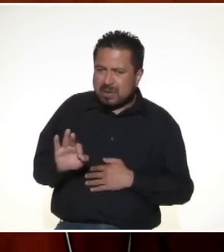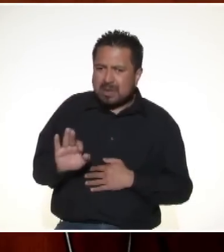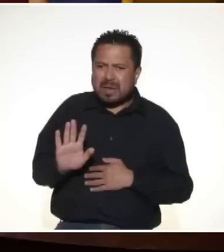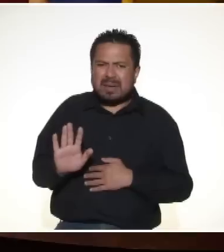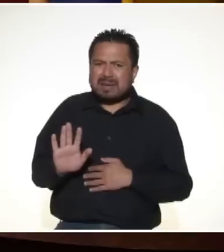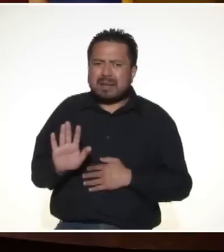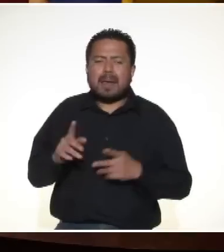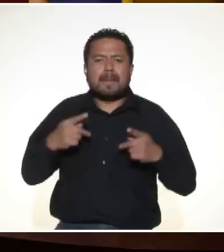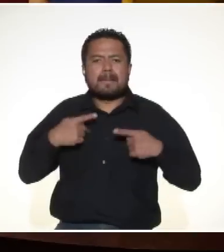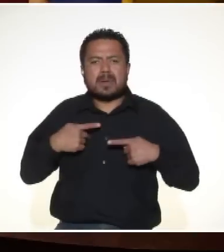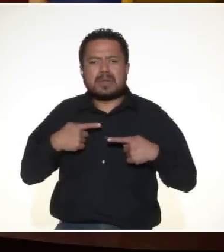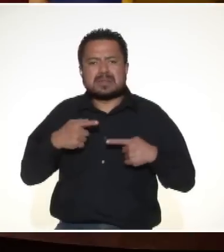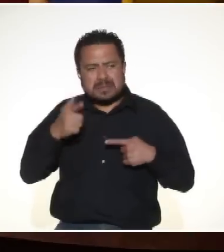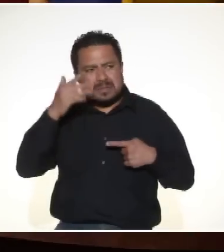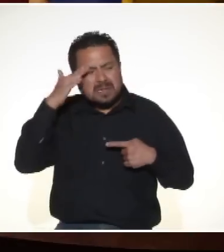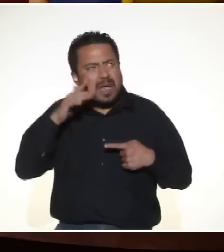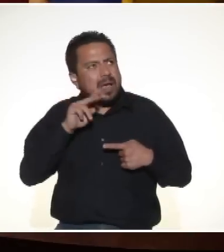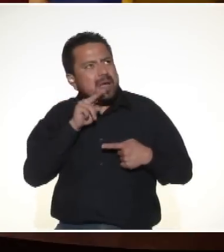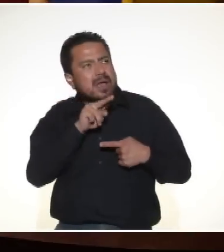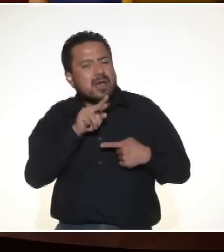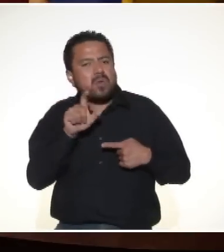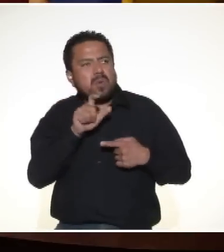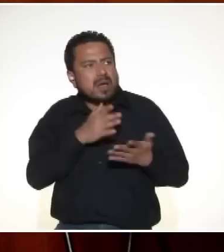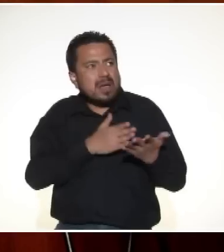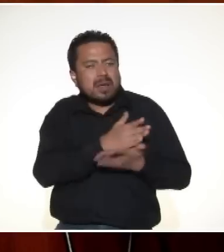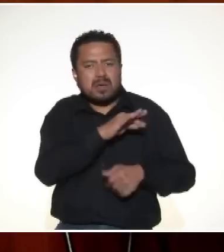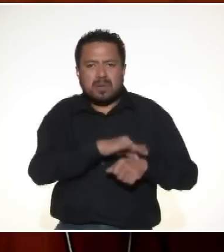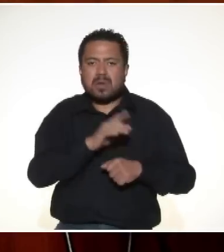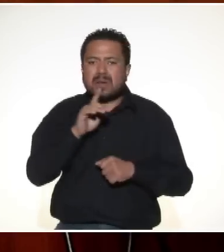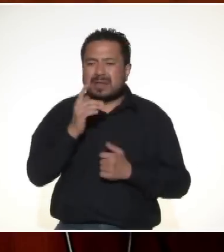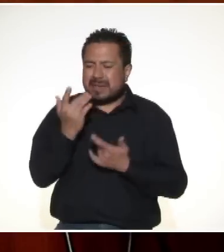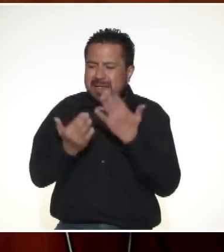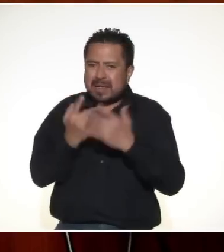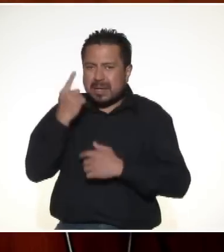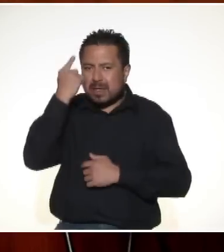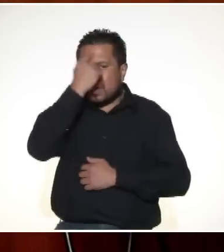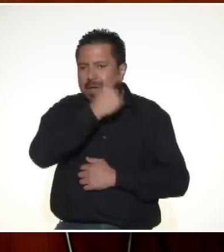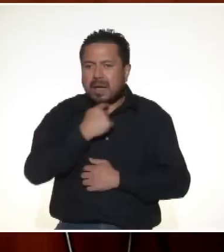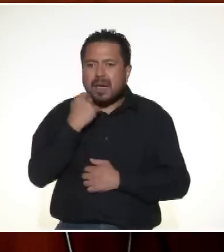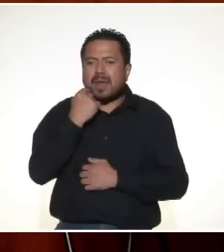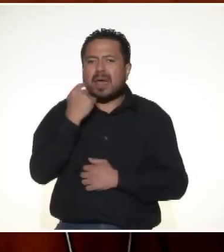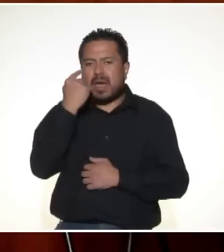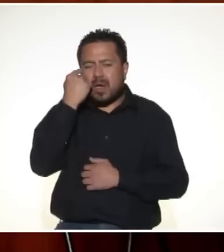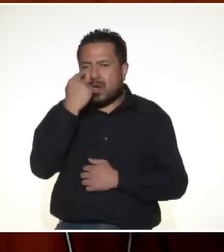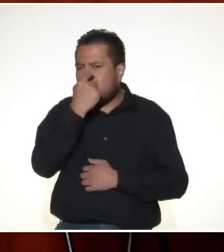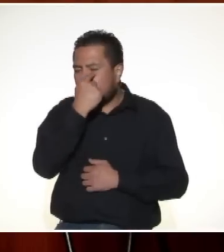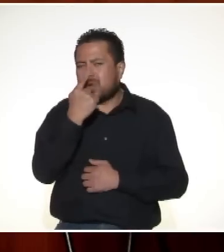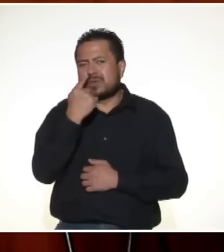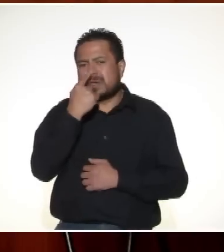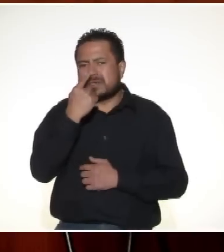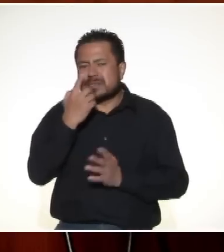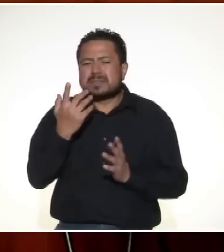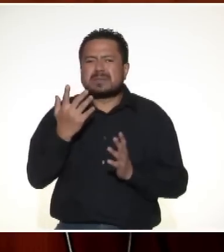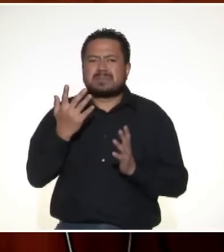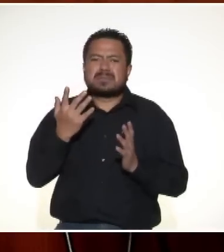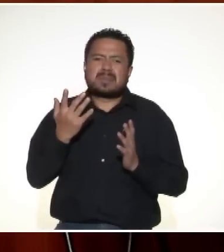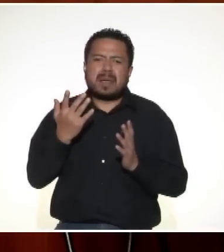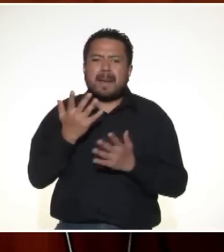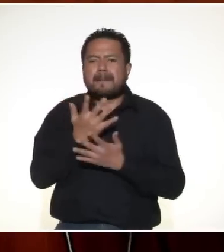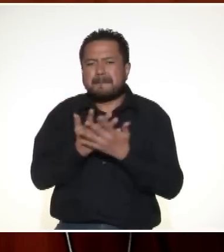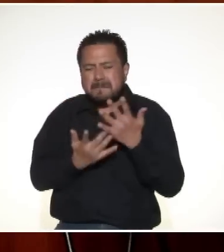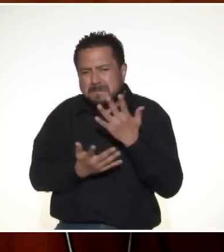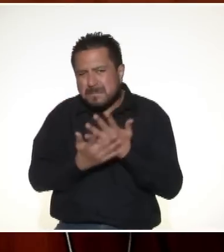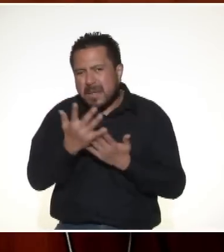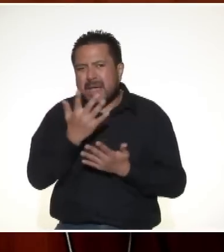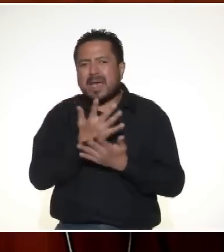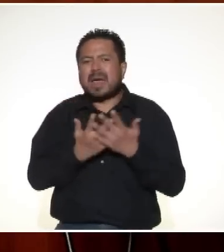viendo, ¿cuándo ir? Quemaduras en cara, incluye ojos, nariz, etcétera. Cara, pliegues,